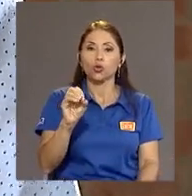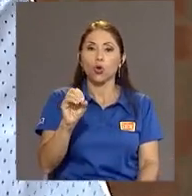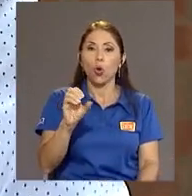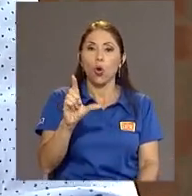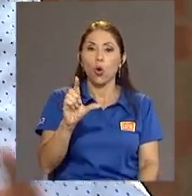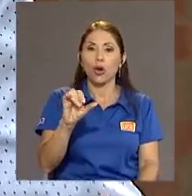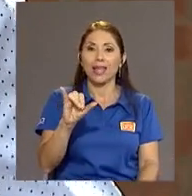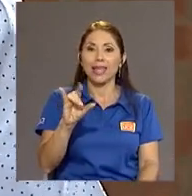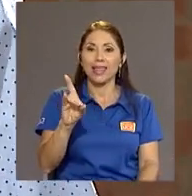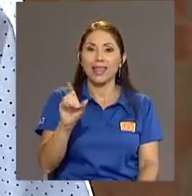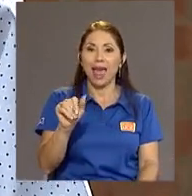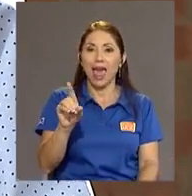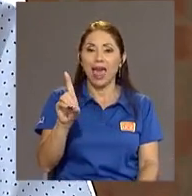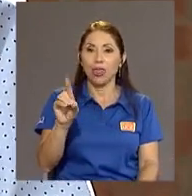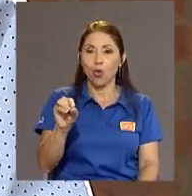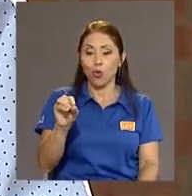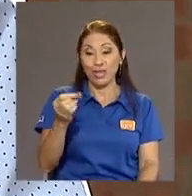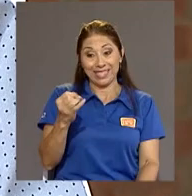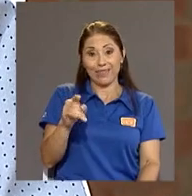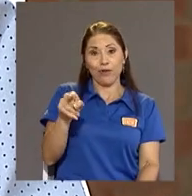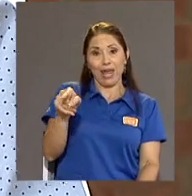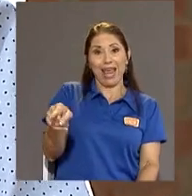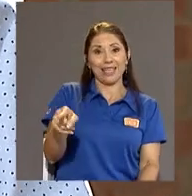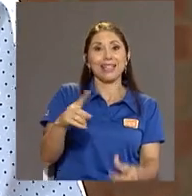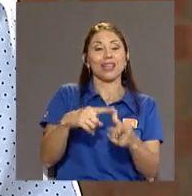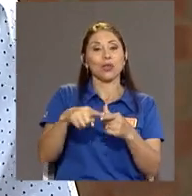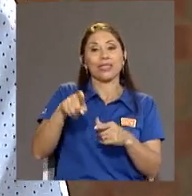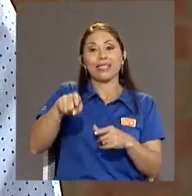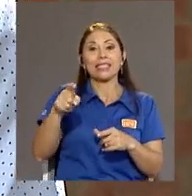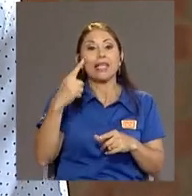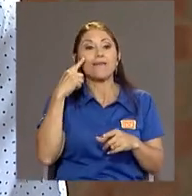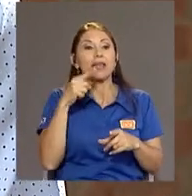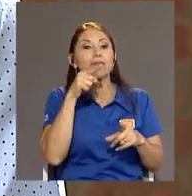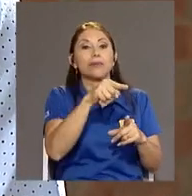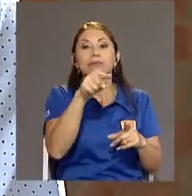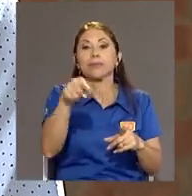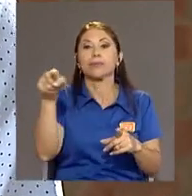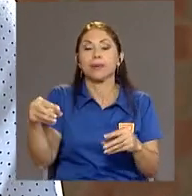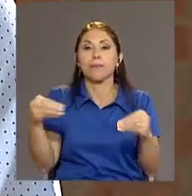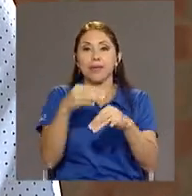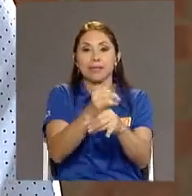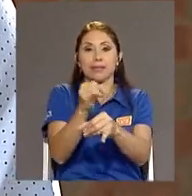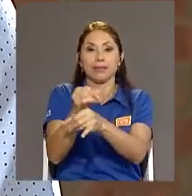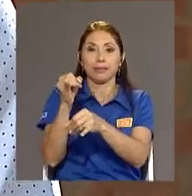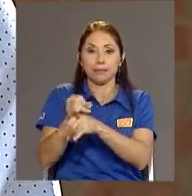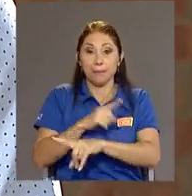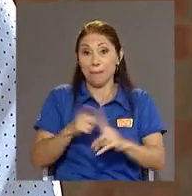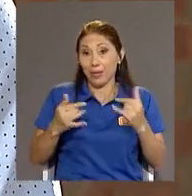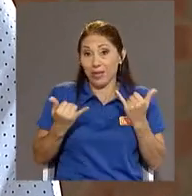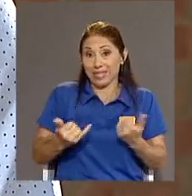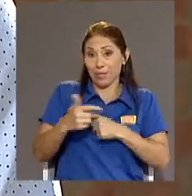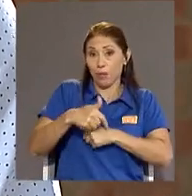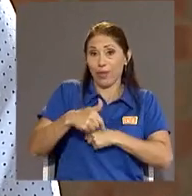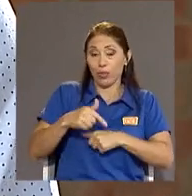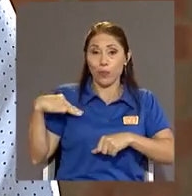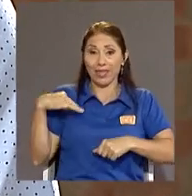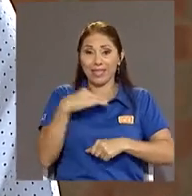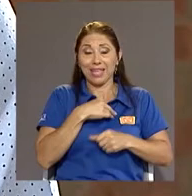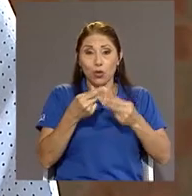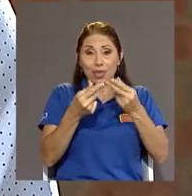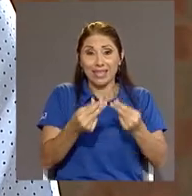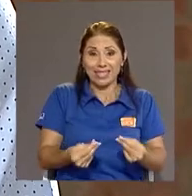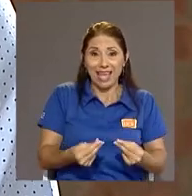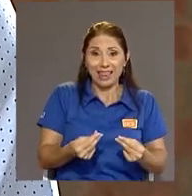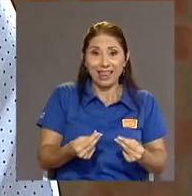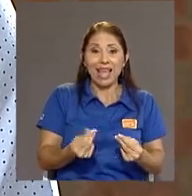entonces abarcaría más instancias. Pero como usted puede ver, en este momento los lineamientos que se están generando del Ministerio de Hacienda para contraer